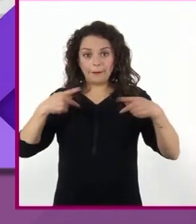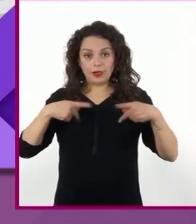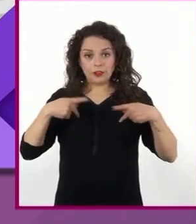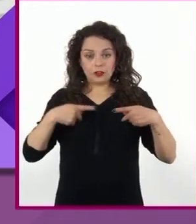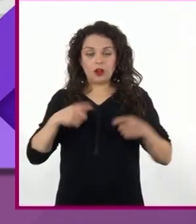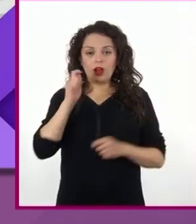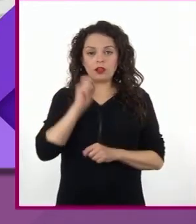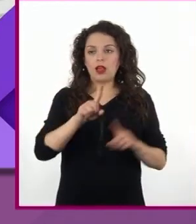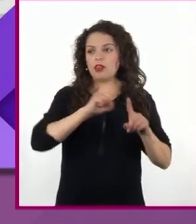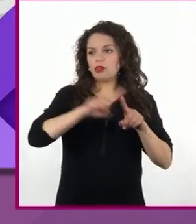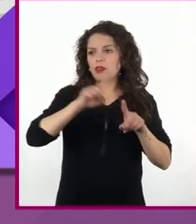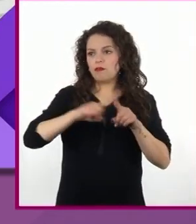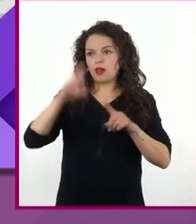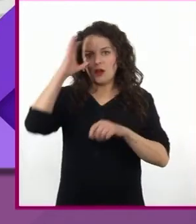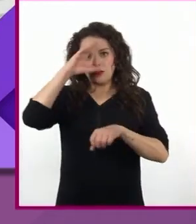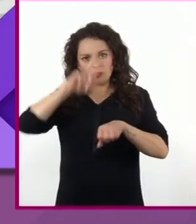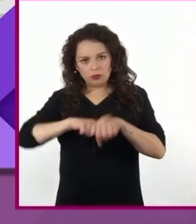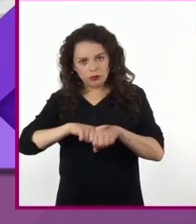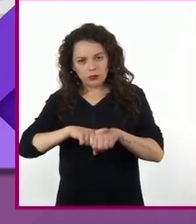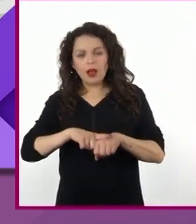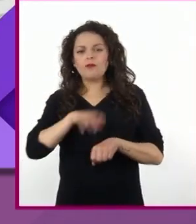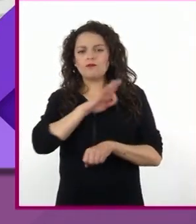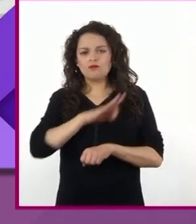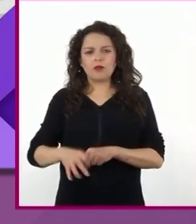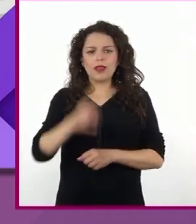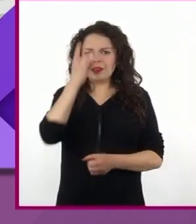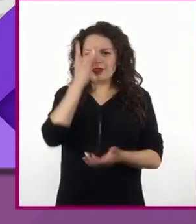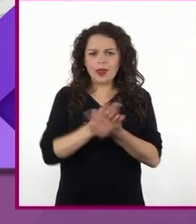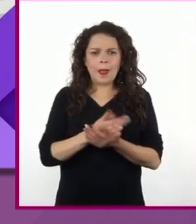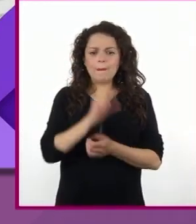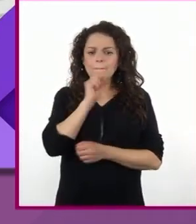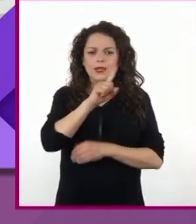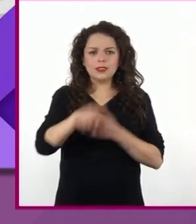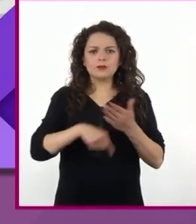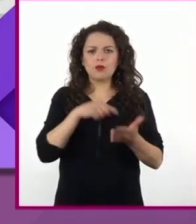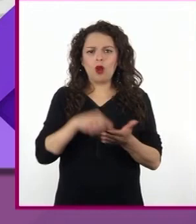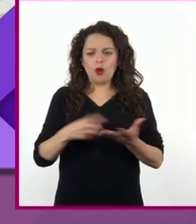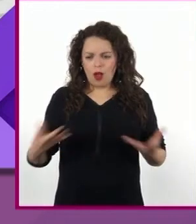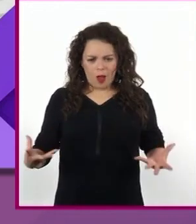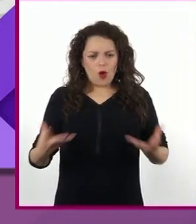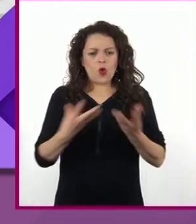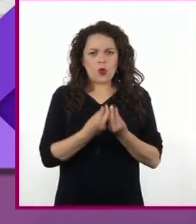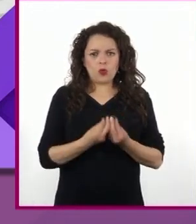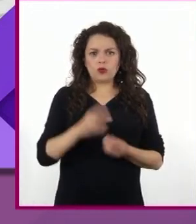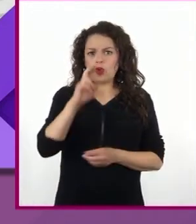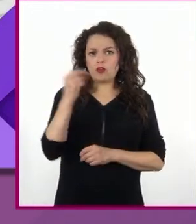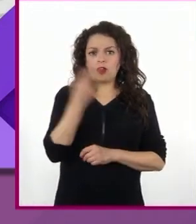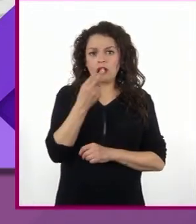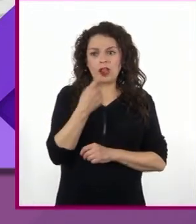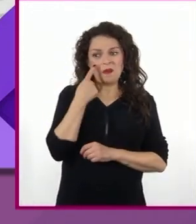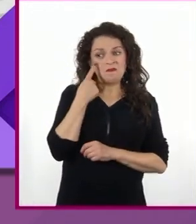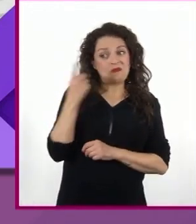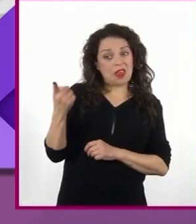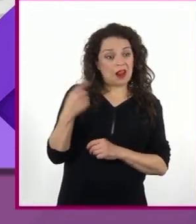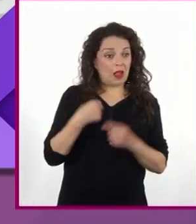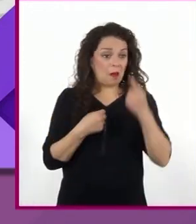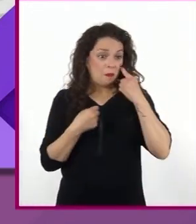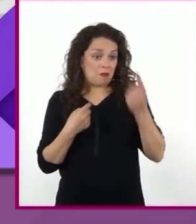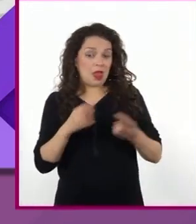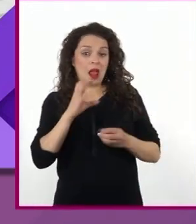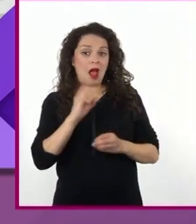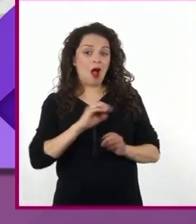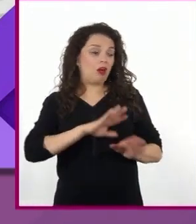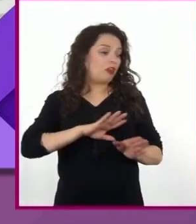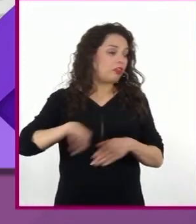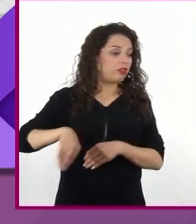condiciones o culturas, puedan interactuar en un mismo espacio, sin ser señaladas o rechazadas. Se trata de ser tolerantes